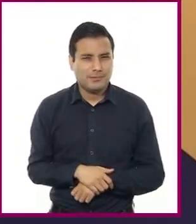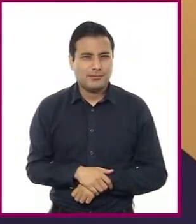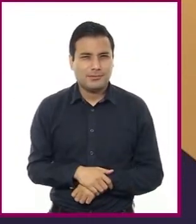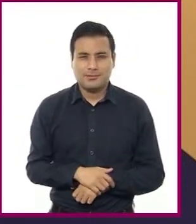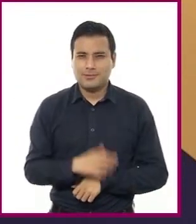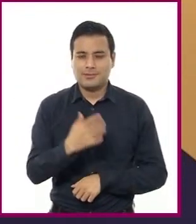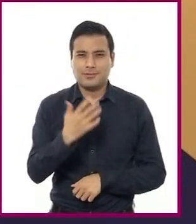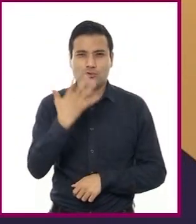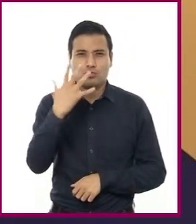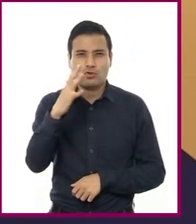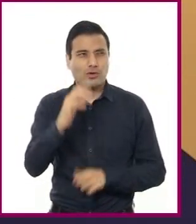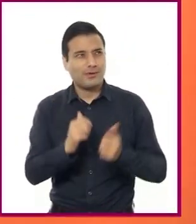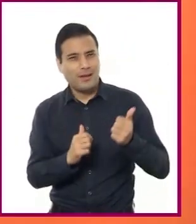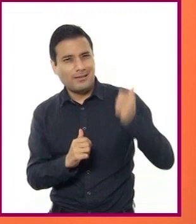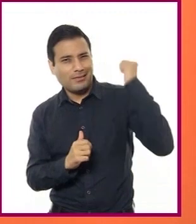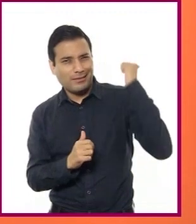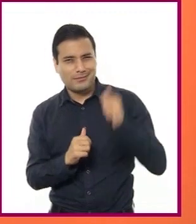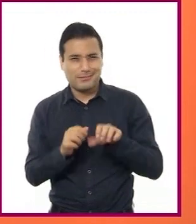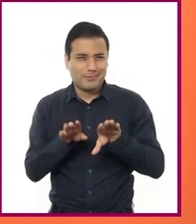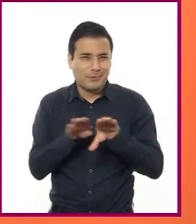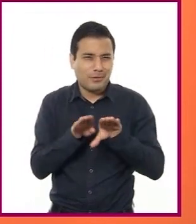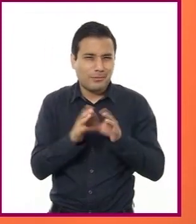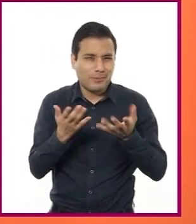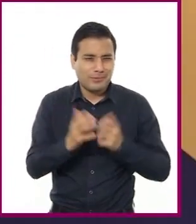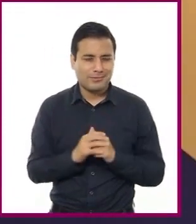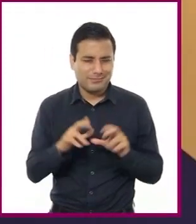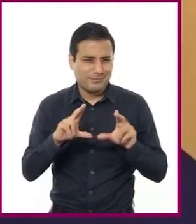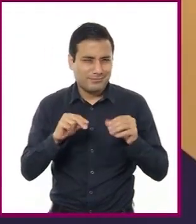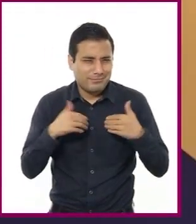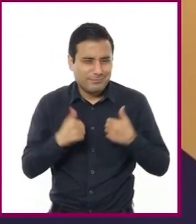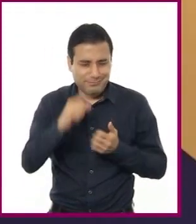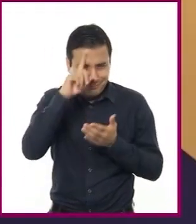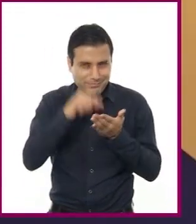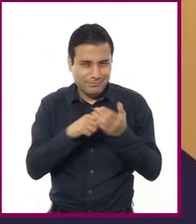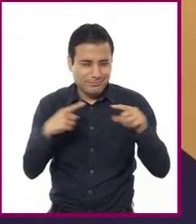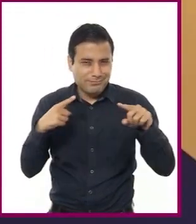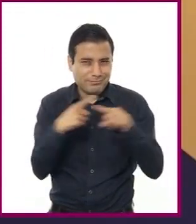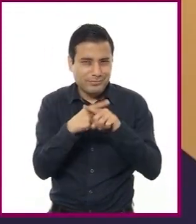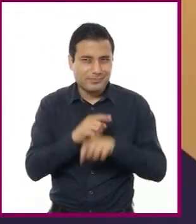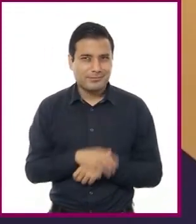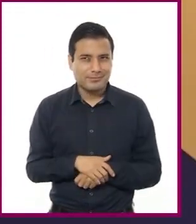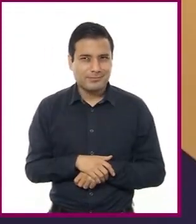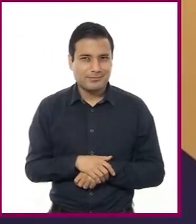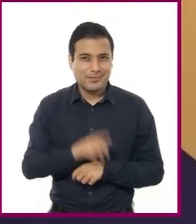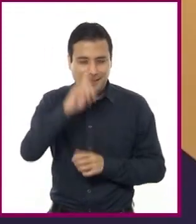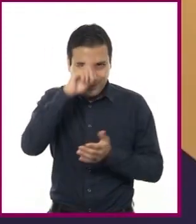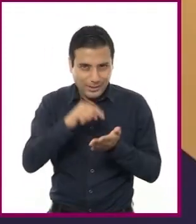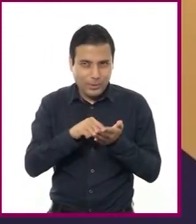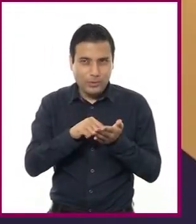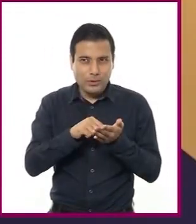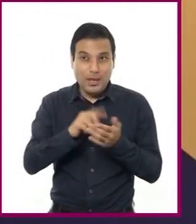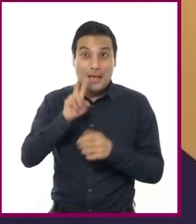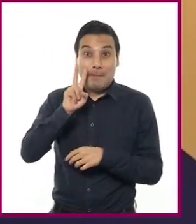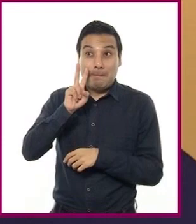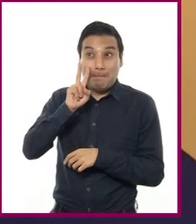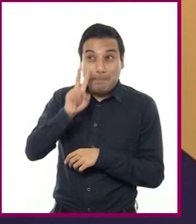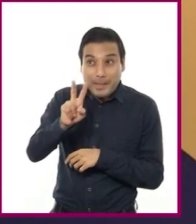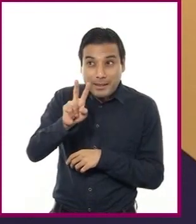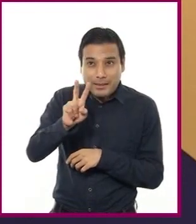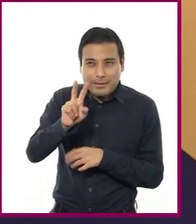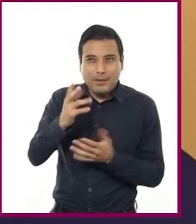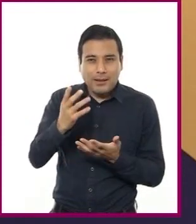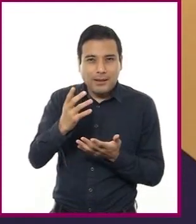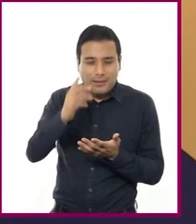espaldas? Yo pienso que eso no tiene mucho sentido. Para que la pueda ver, tendría que ser reflejada hacia mí como